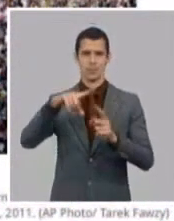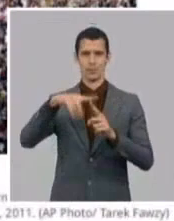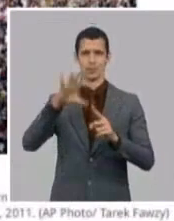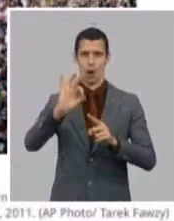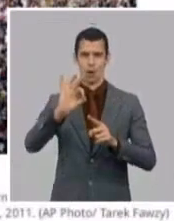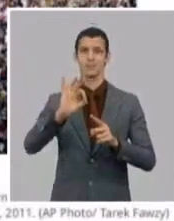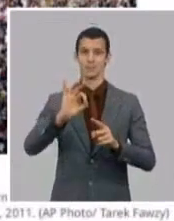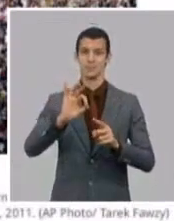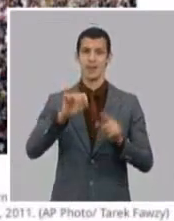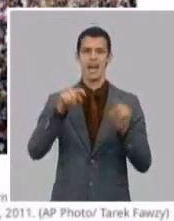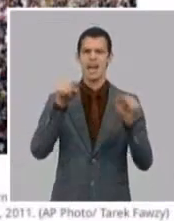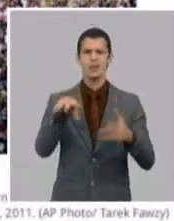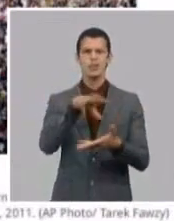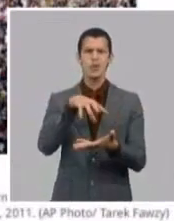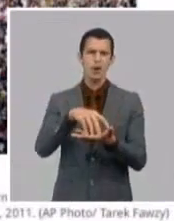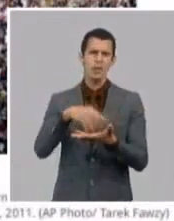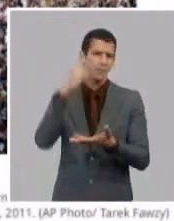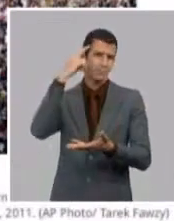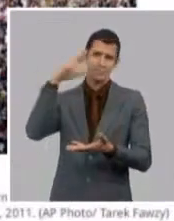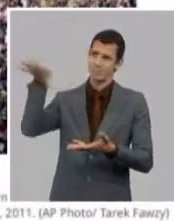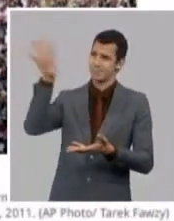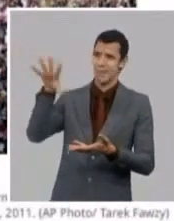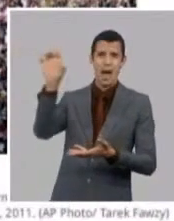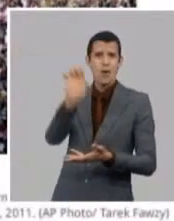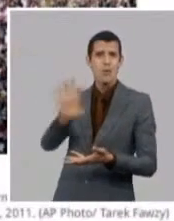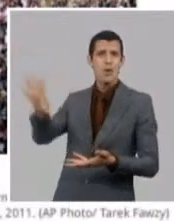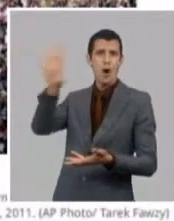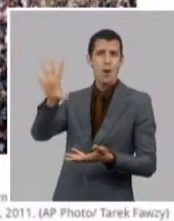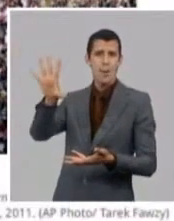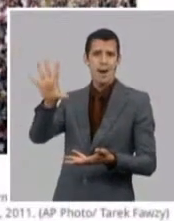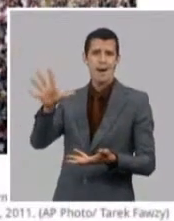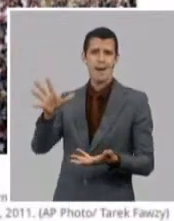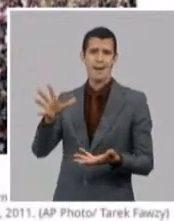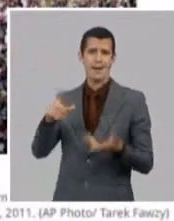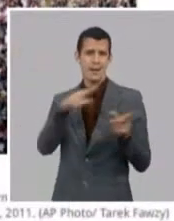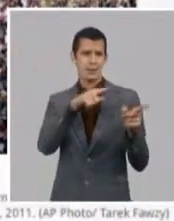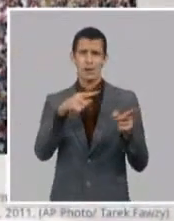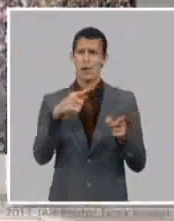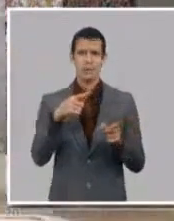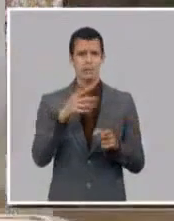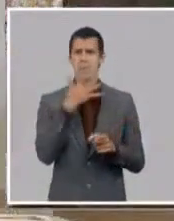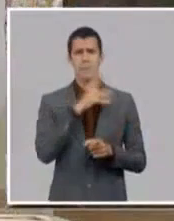Ese Alejandría. De Alejandría. Hay otra que ponen